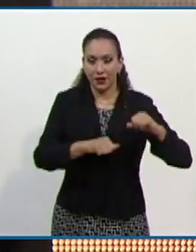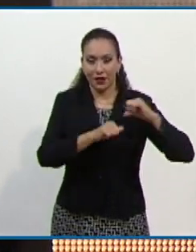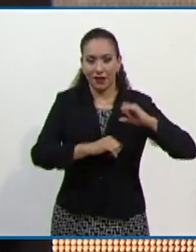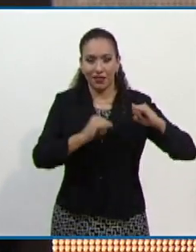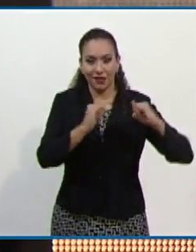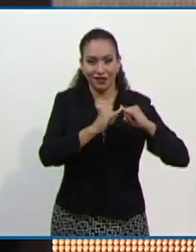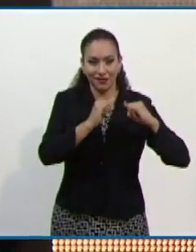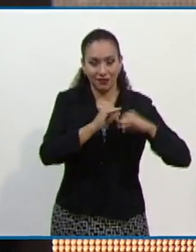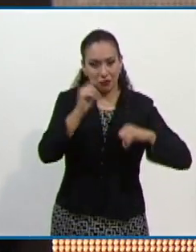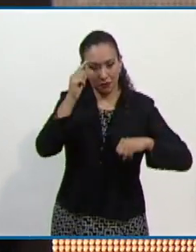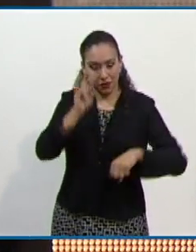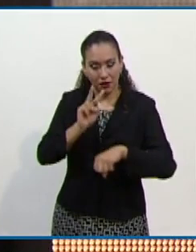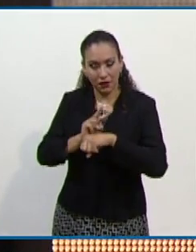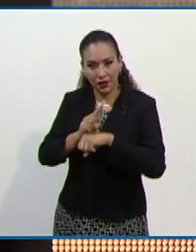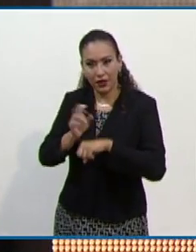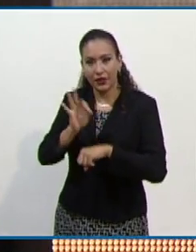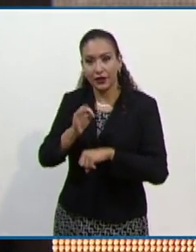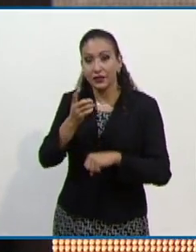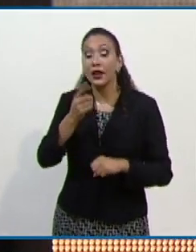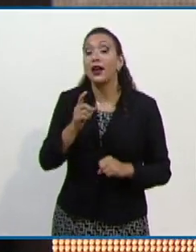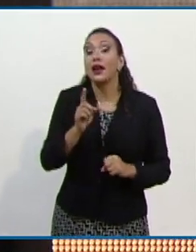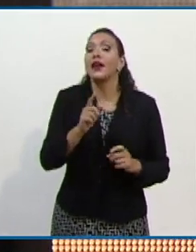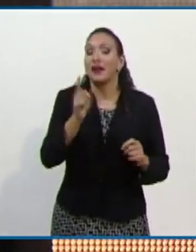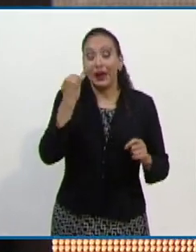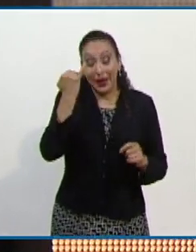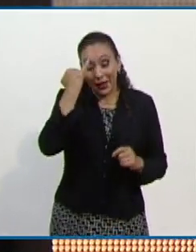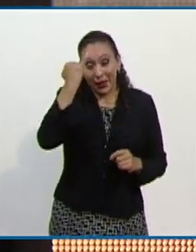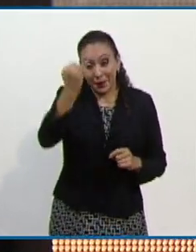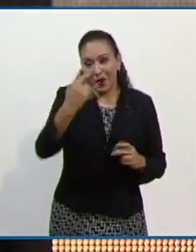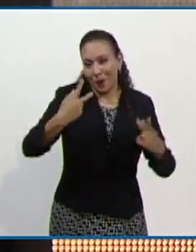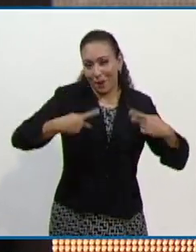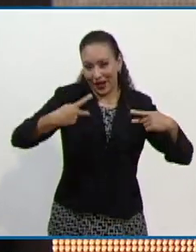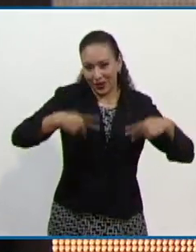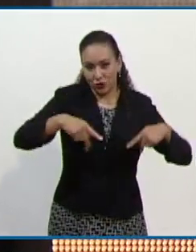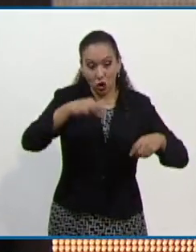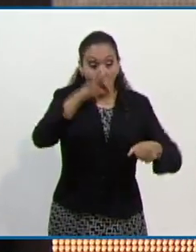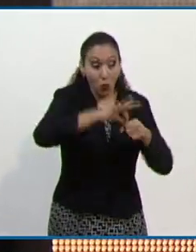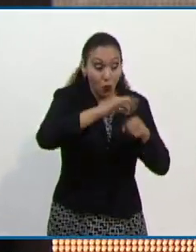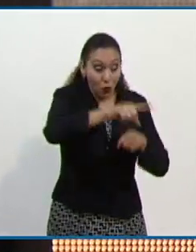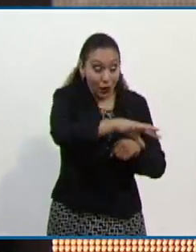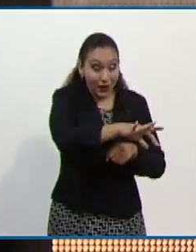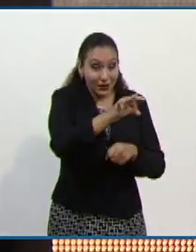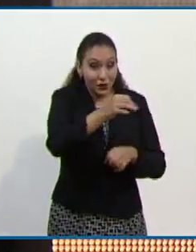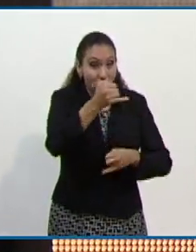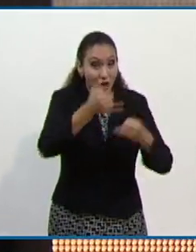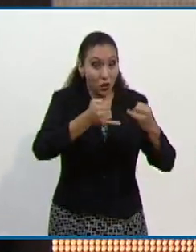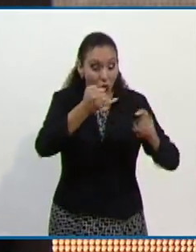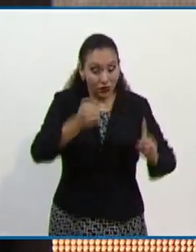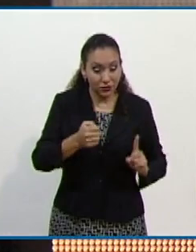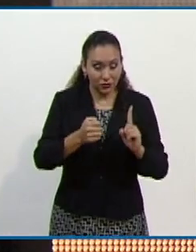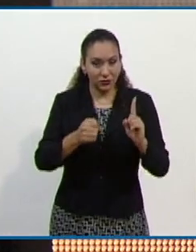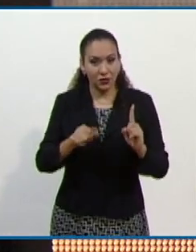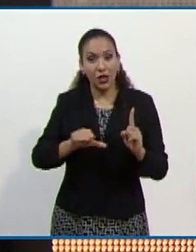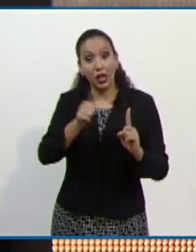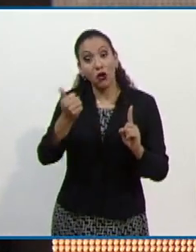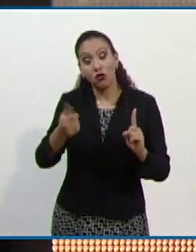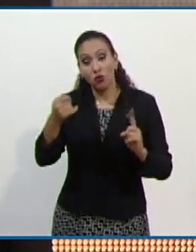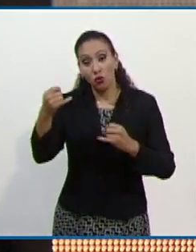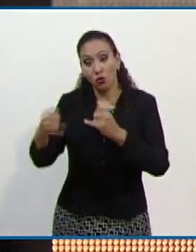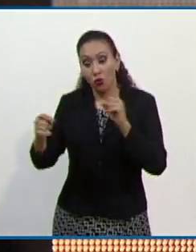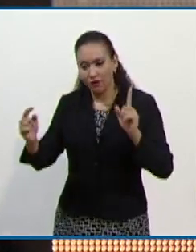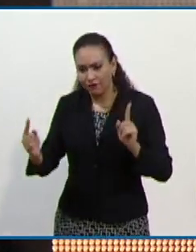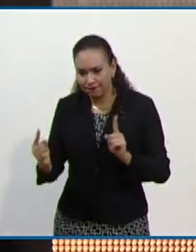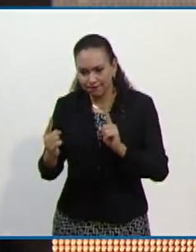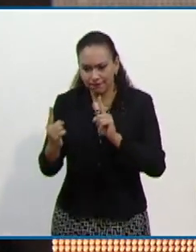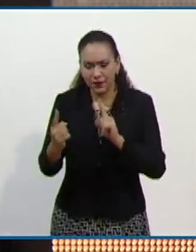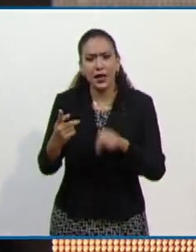Judicial, electo popularmente mediante el voto de todos nosotros en las urnas, que es bajo las